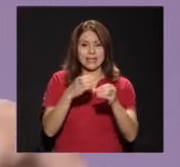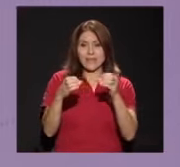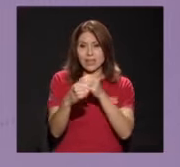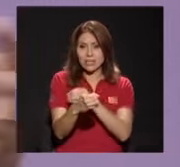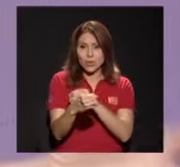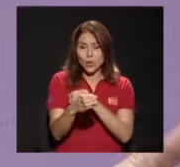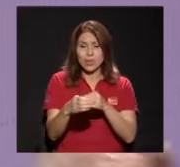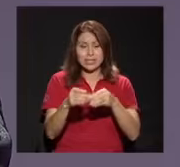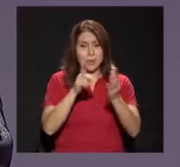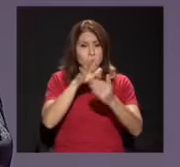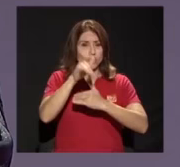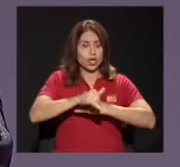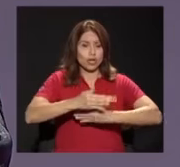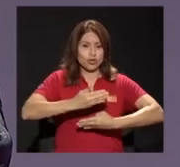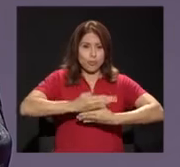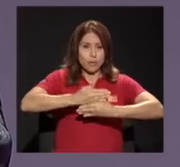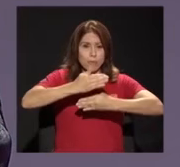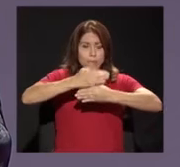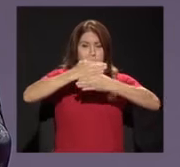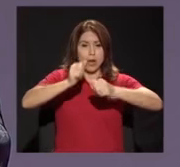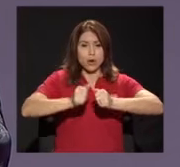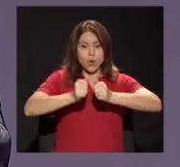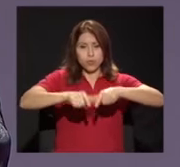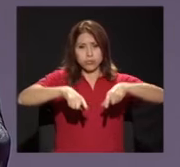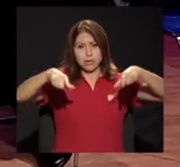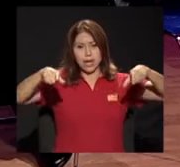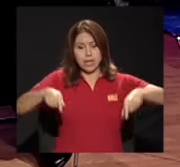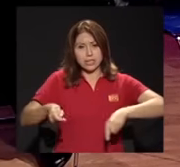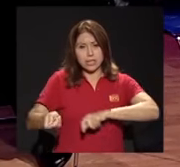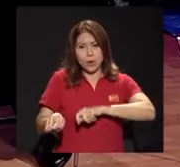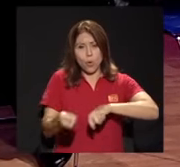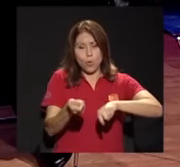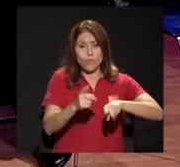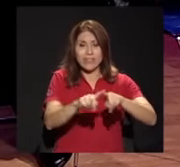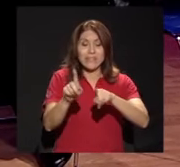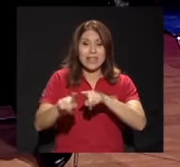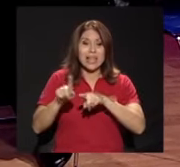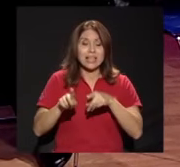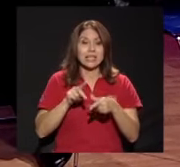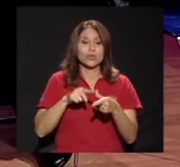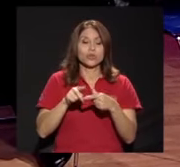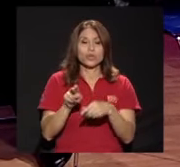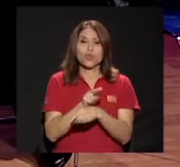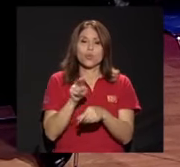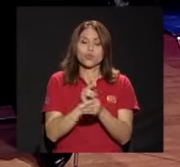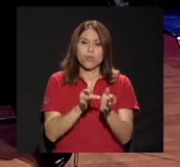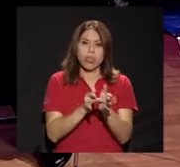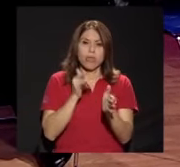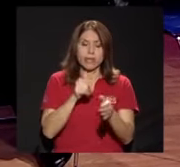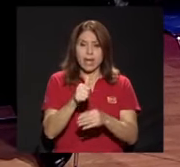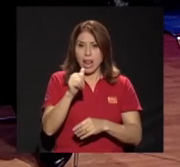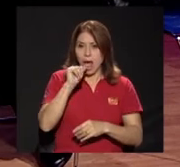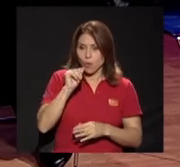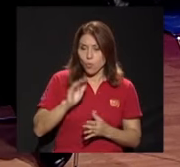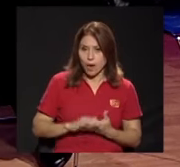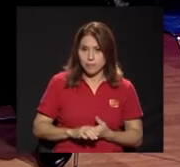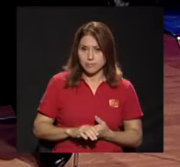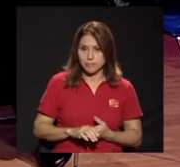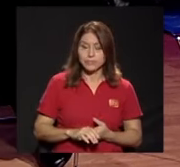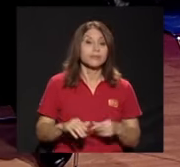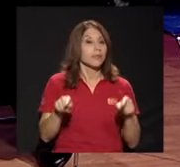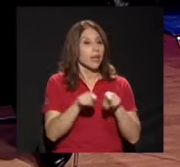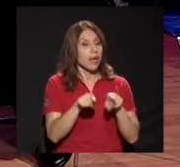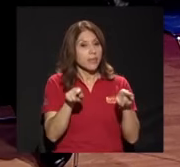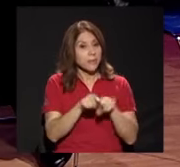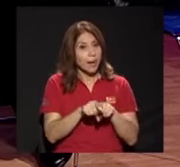golf, piscinas, etcétera, etcétera. Entonces se hace un uso intensivo del agua. Además de eso, Vanessa, también, digamos,